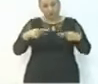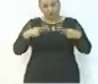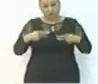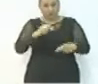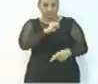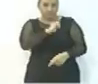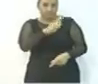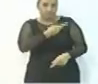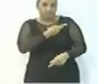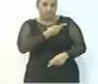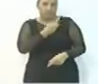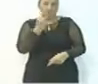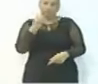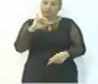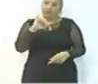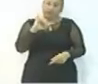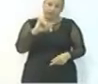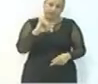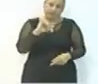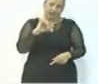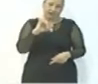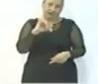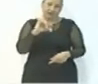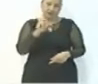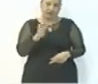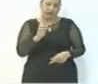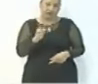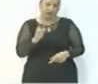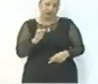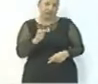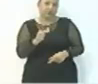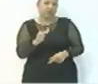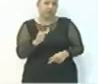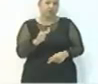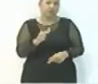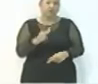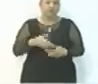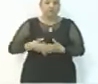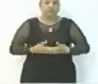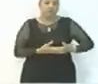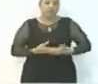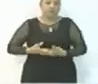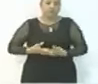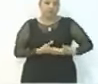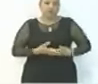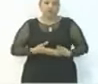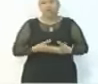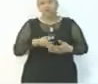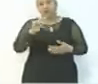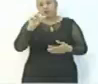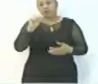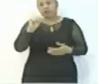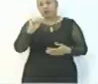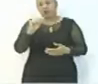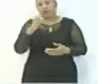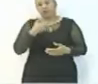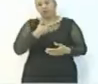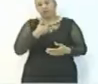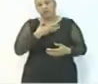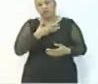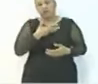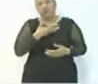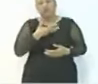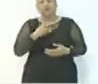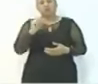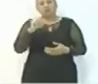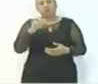de la salud tomaran la decisión y si le va a impedir en ese momento traer al bebé para tener una lactancia, entonces que se extraiga